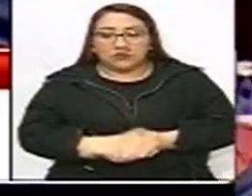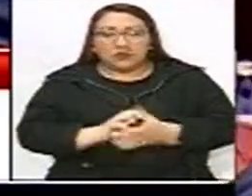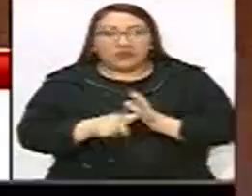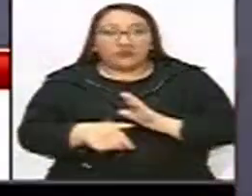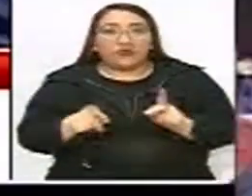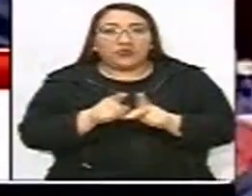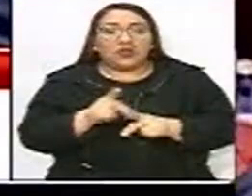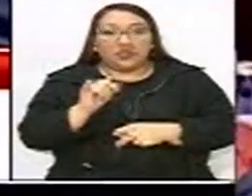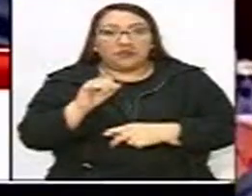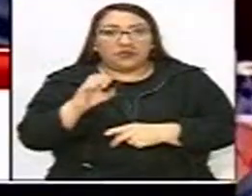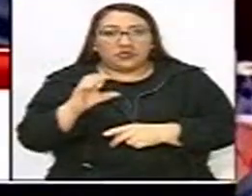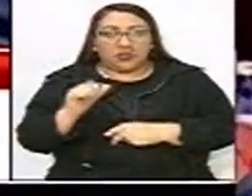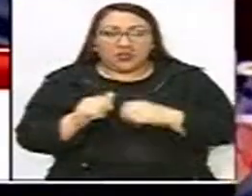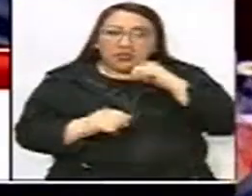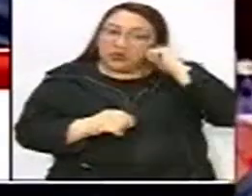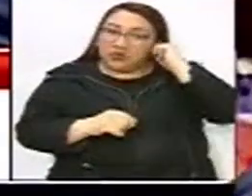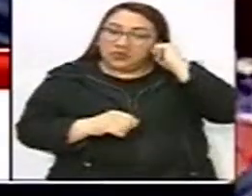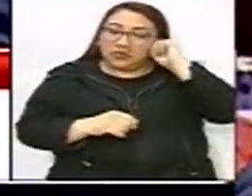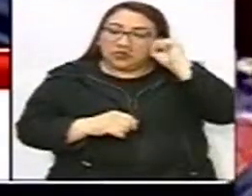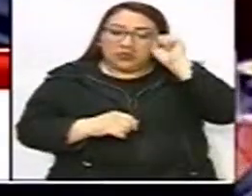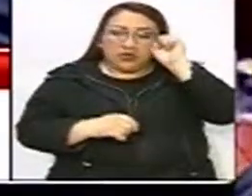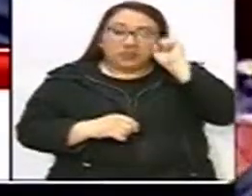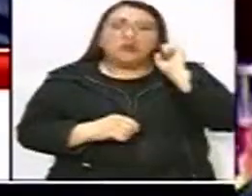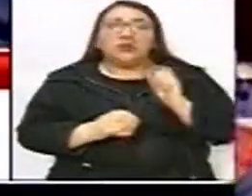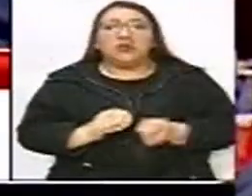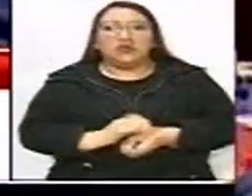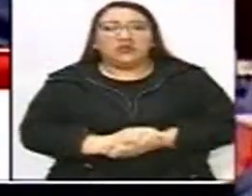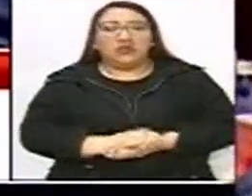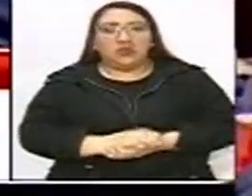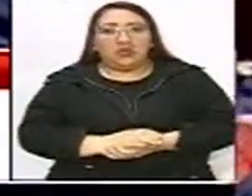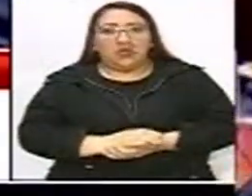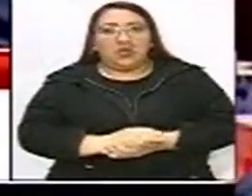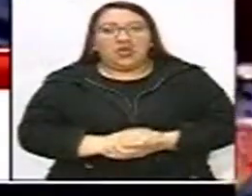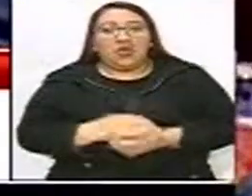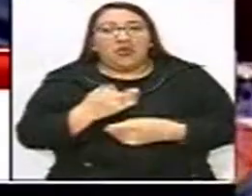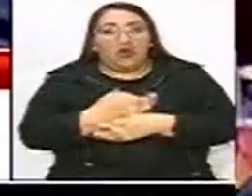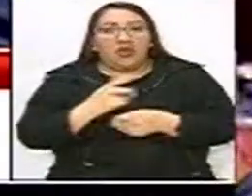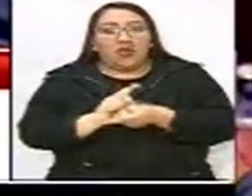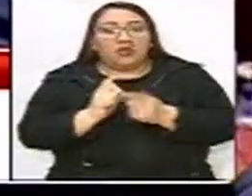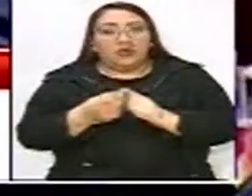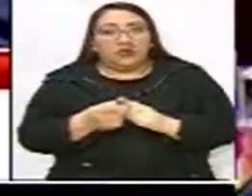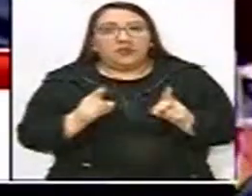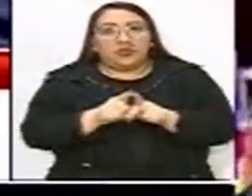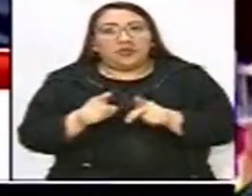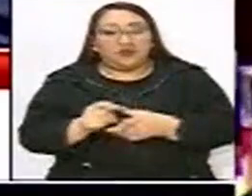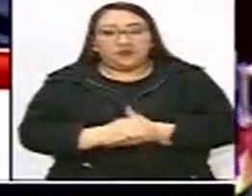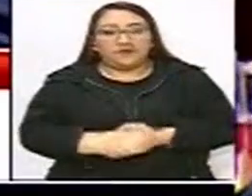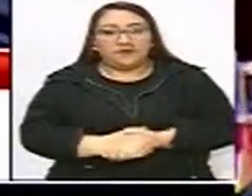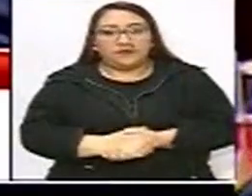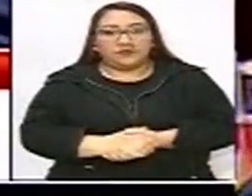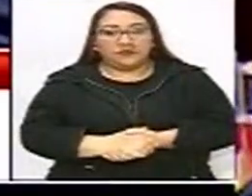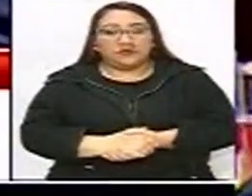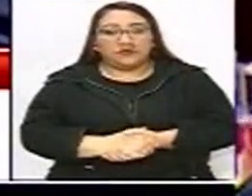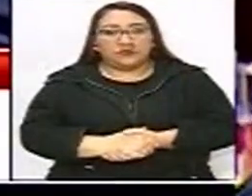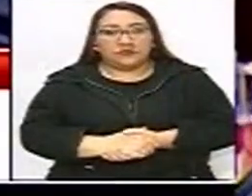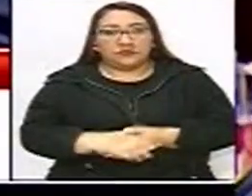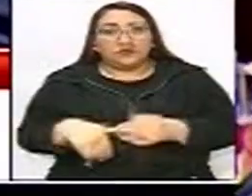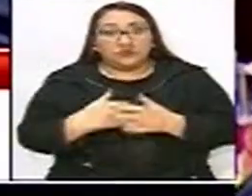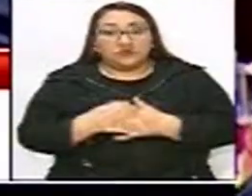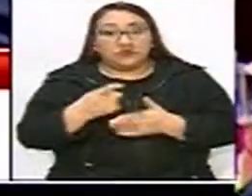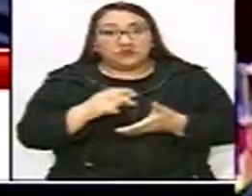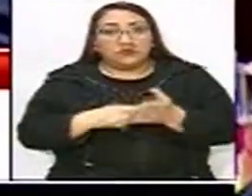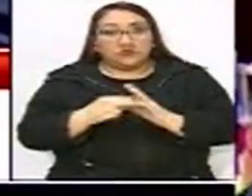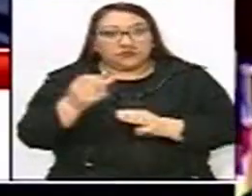sobre el IPC y sobre el tipo de cambio también. Todos estos asuntos,